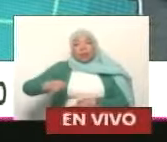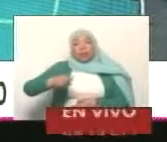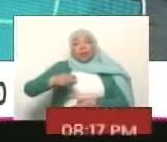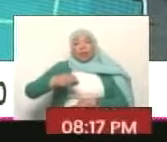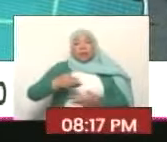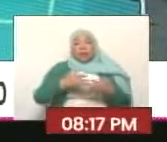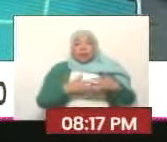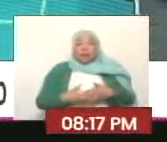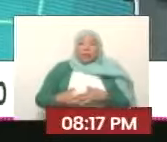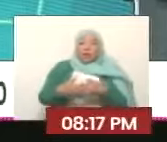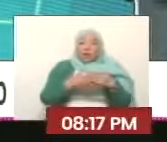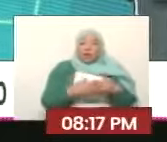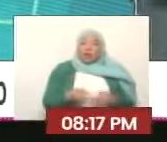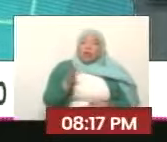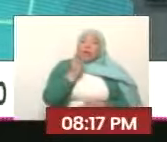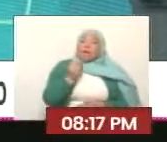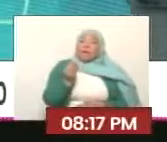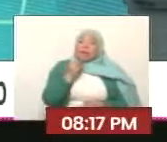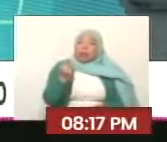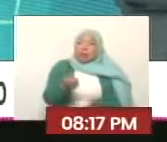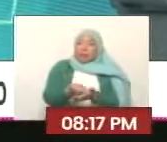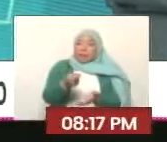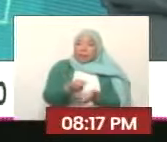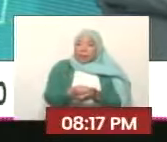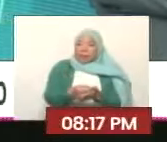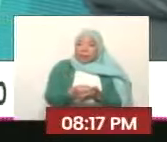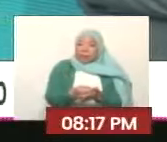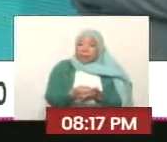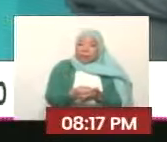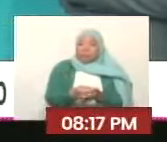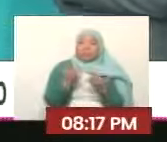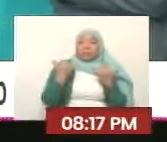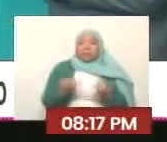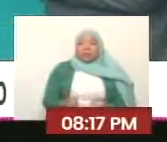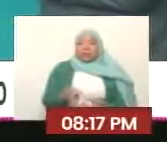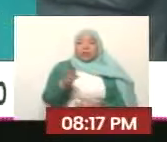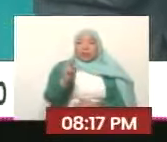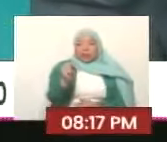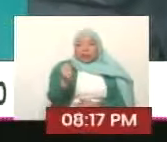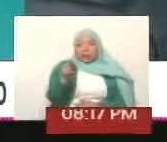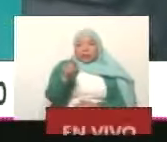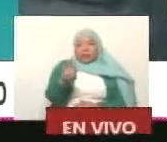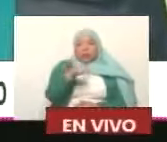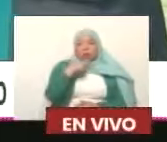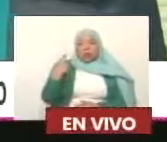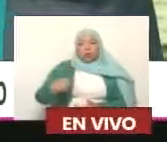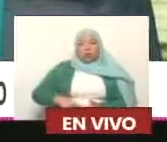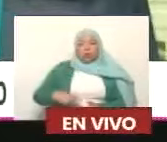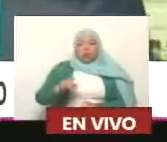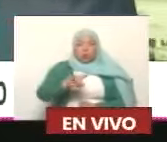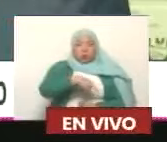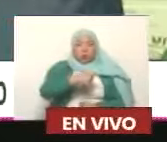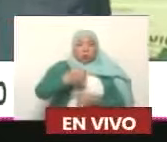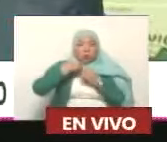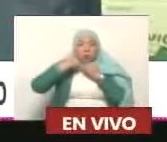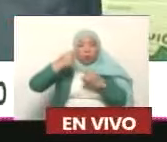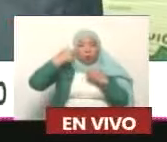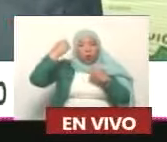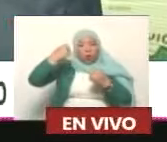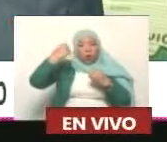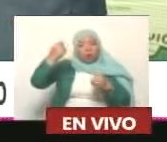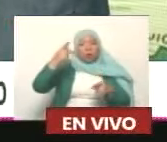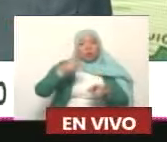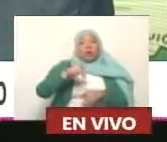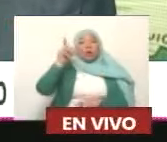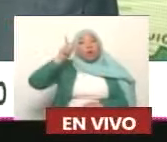gobierno de Estados Unidos le da a Israel. Y aquí tenemos la noticia de RT, brutal detención de una profesora universitaria en protesta pro-Palestina. Aquí